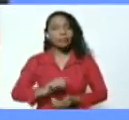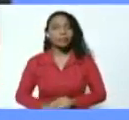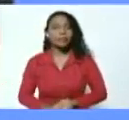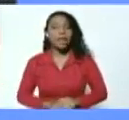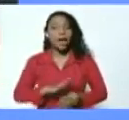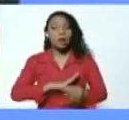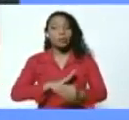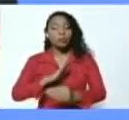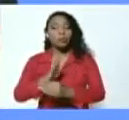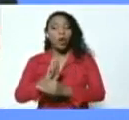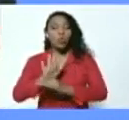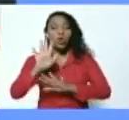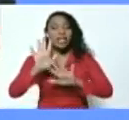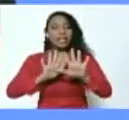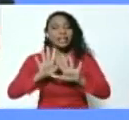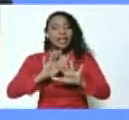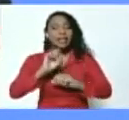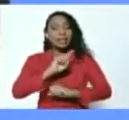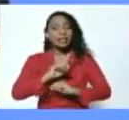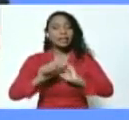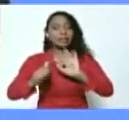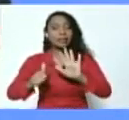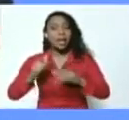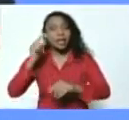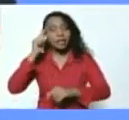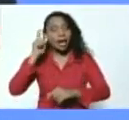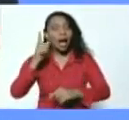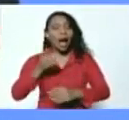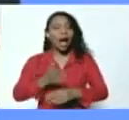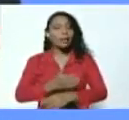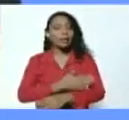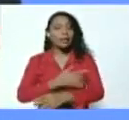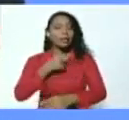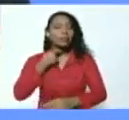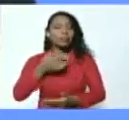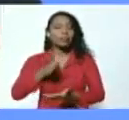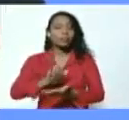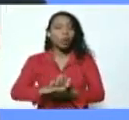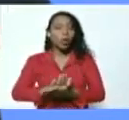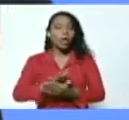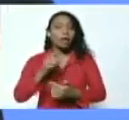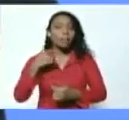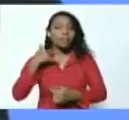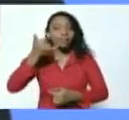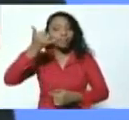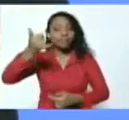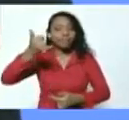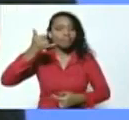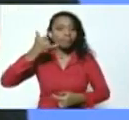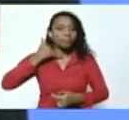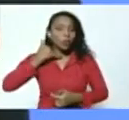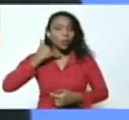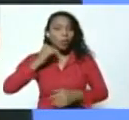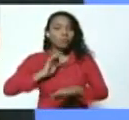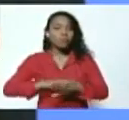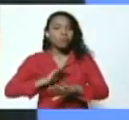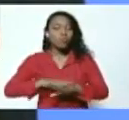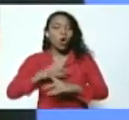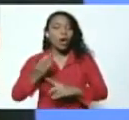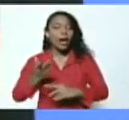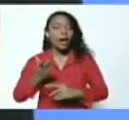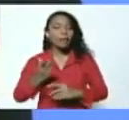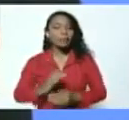fue unos 15, 16 días antes de su partida física. Y me llamó porque